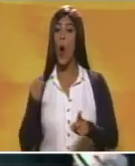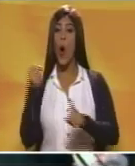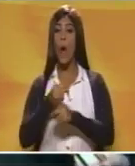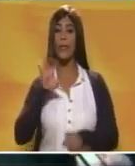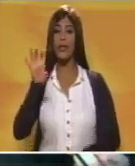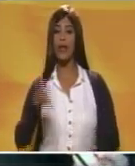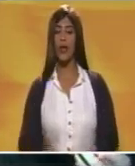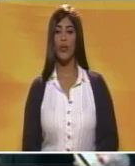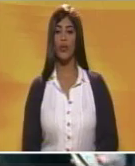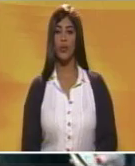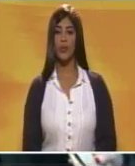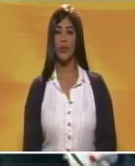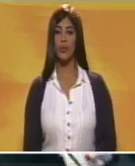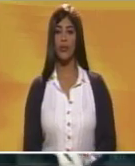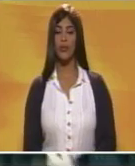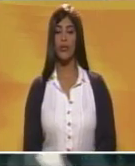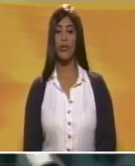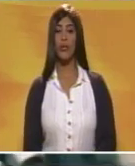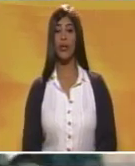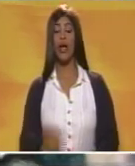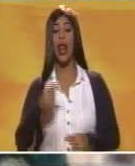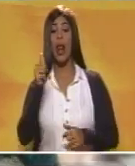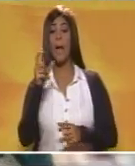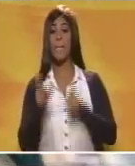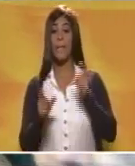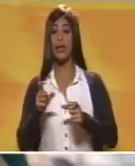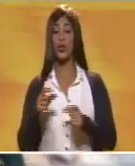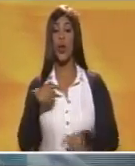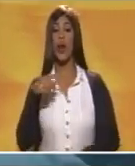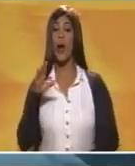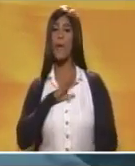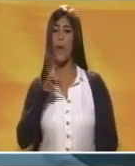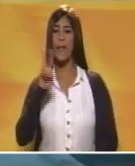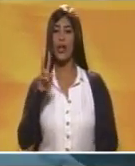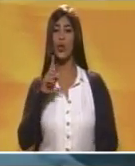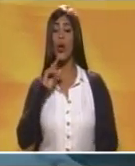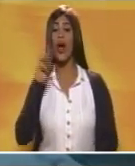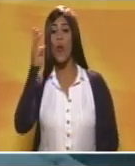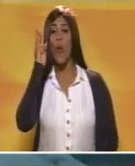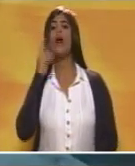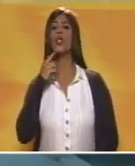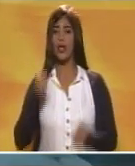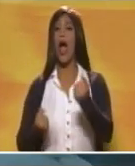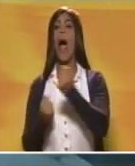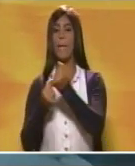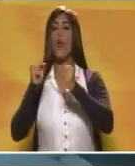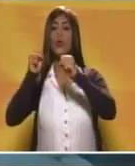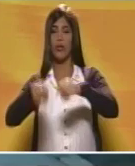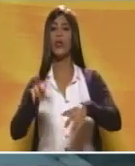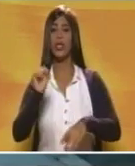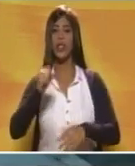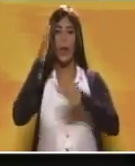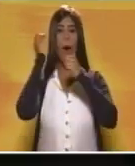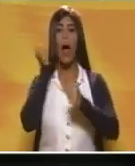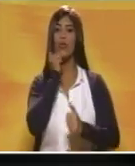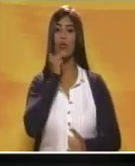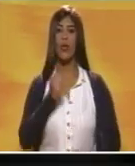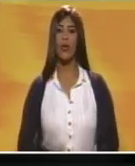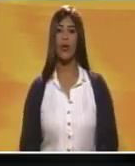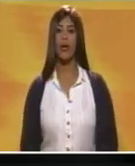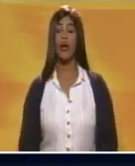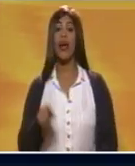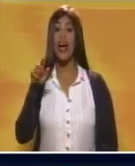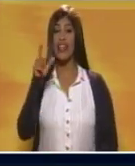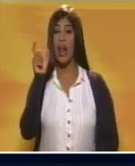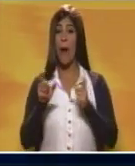Estado. Por su parte, ciudadanos venezolanos en Washington respaldaron el desalojo de la sede diplomática. Esta